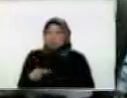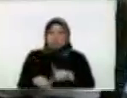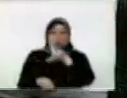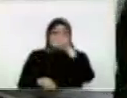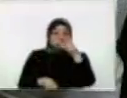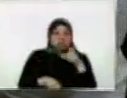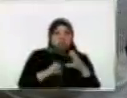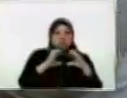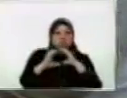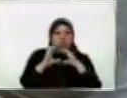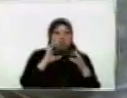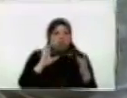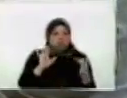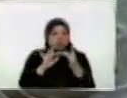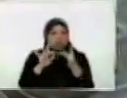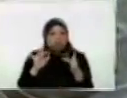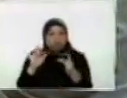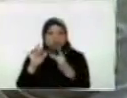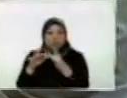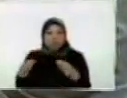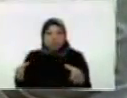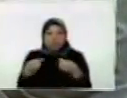comunícate con las unidades.